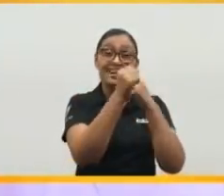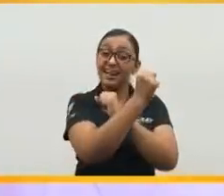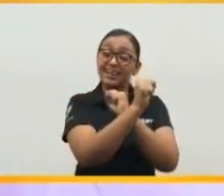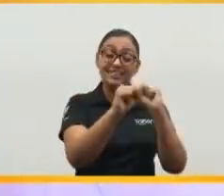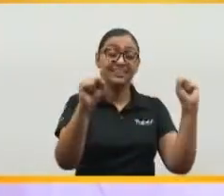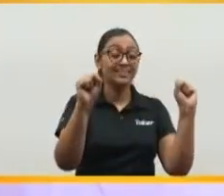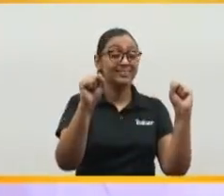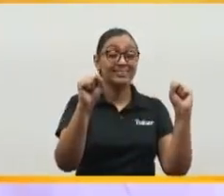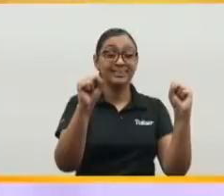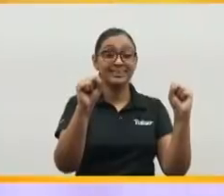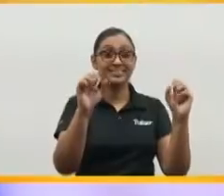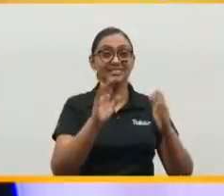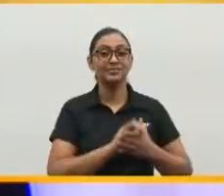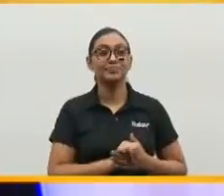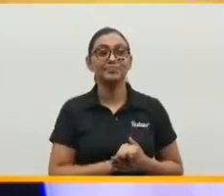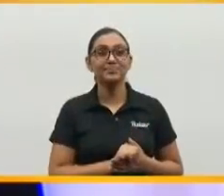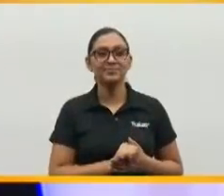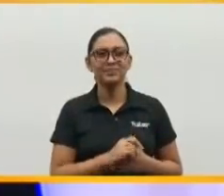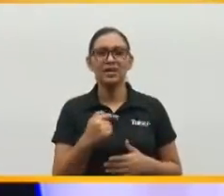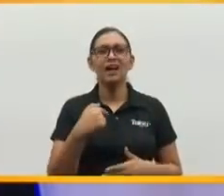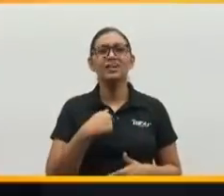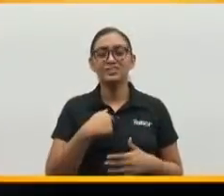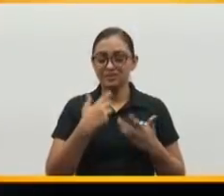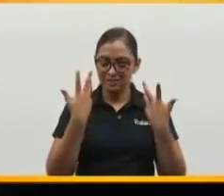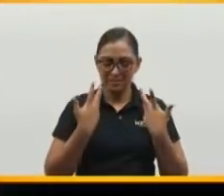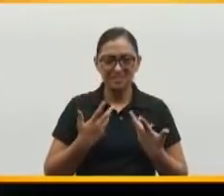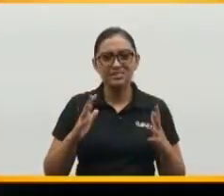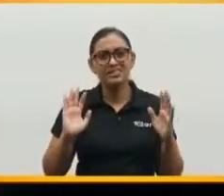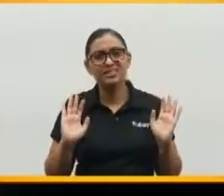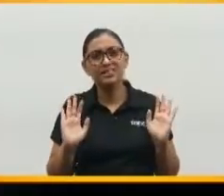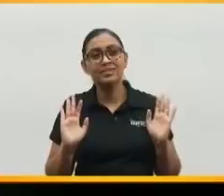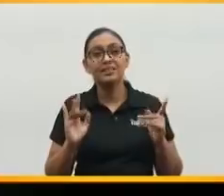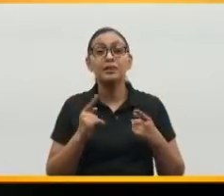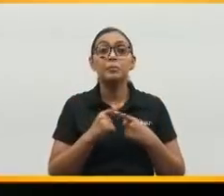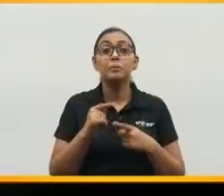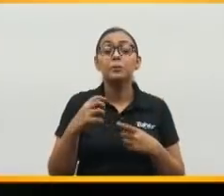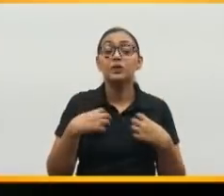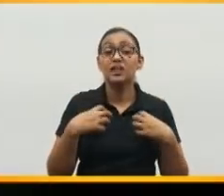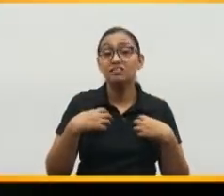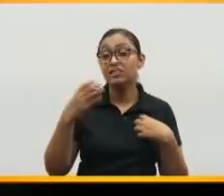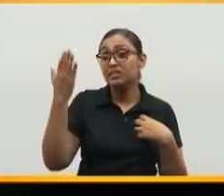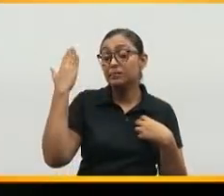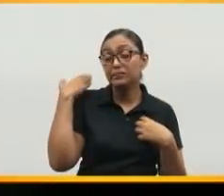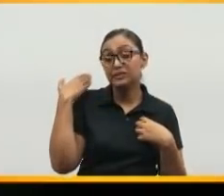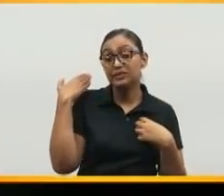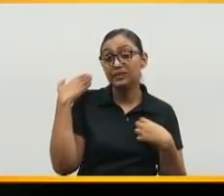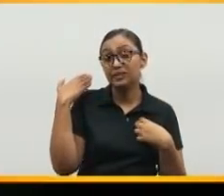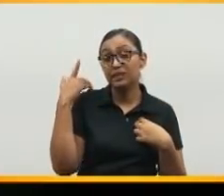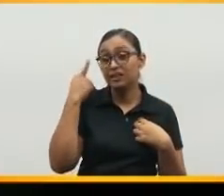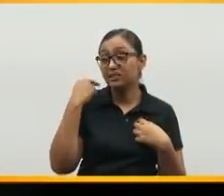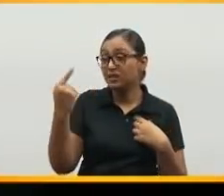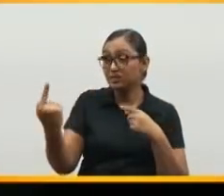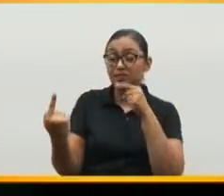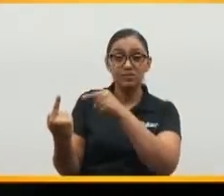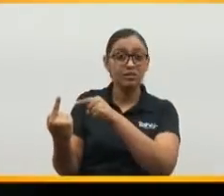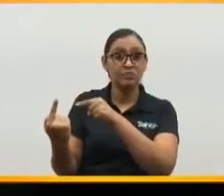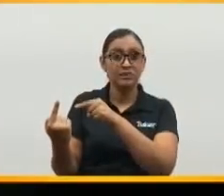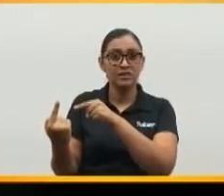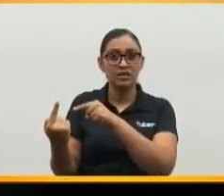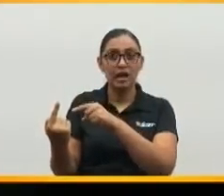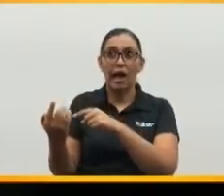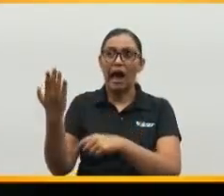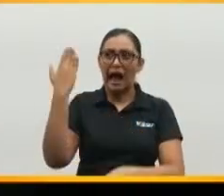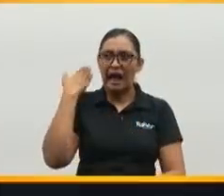palmas, désela de corazón. Fíjese, no, yo sí soy, pero eso le había pasado a este caballero. Él era súper